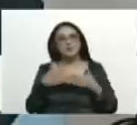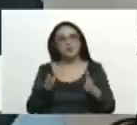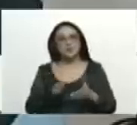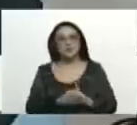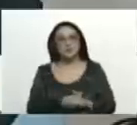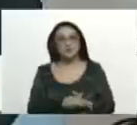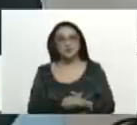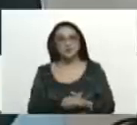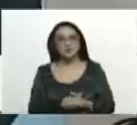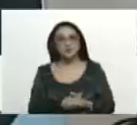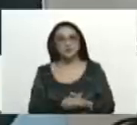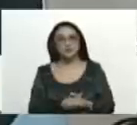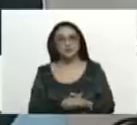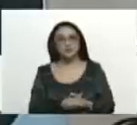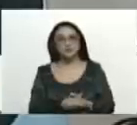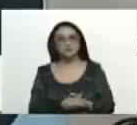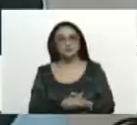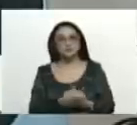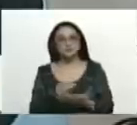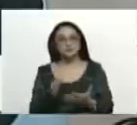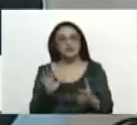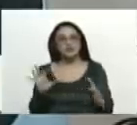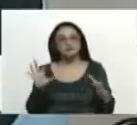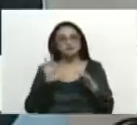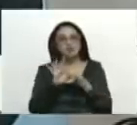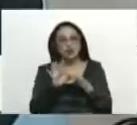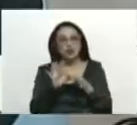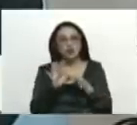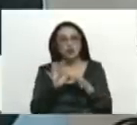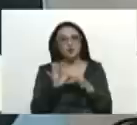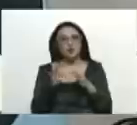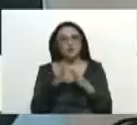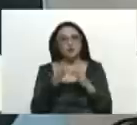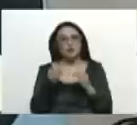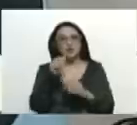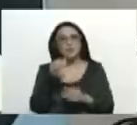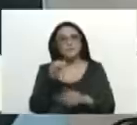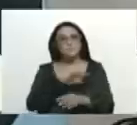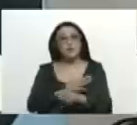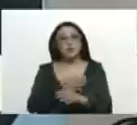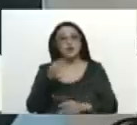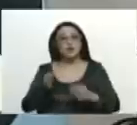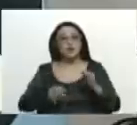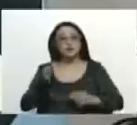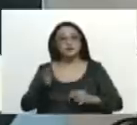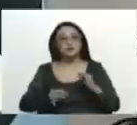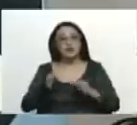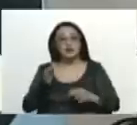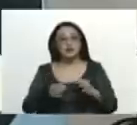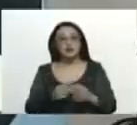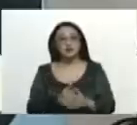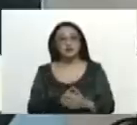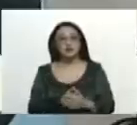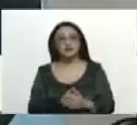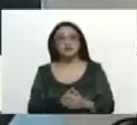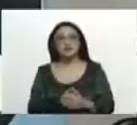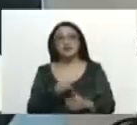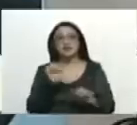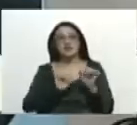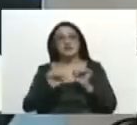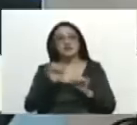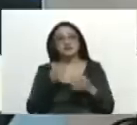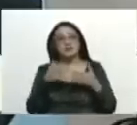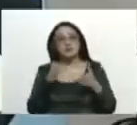actuando de manera mancomunada con el poder judicial con la defensa